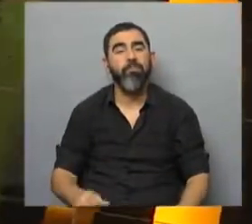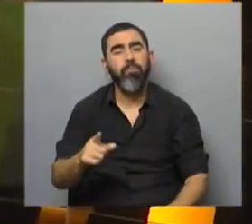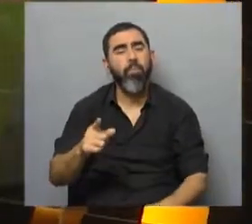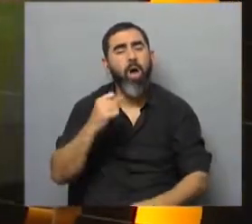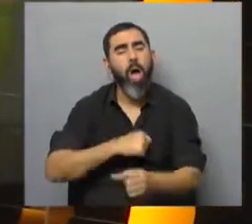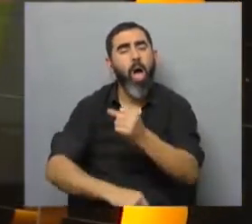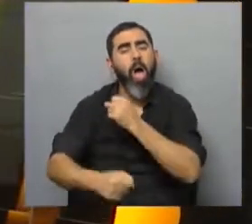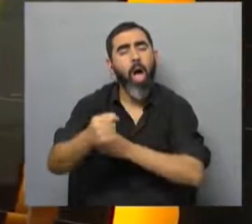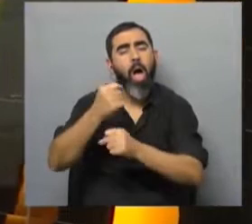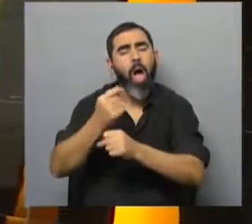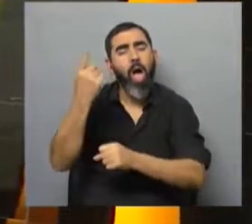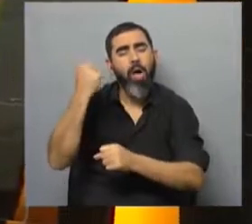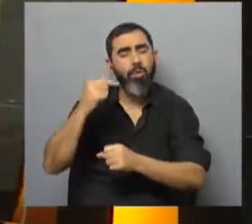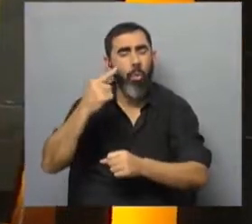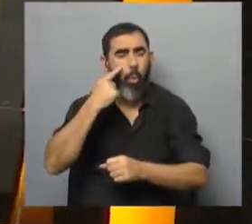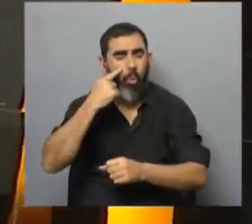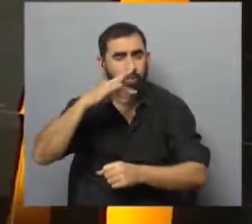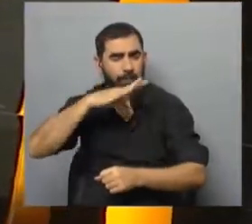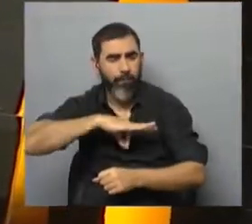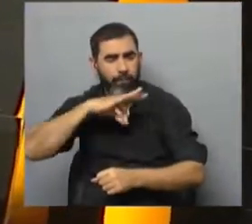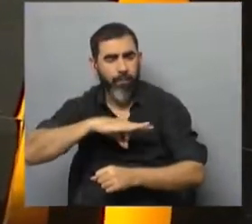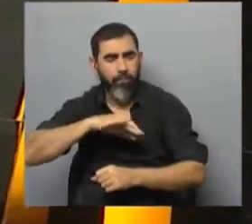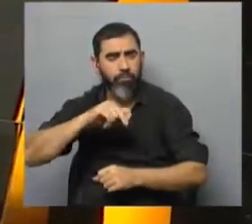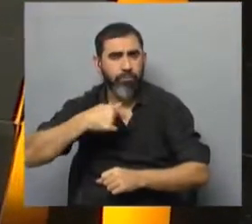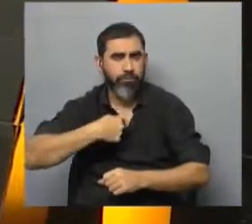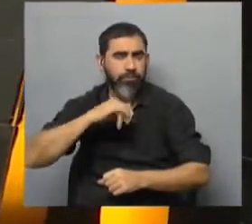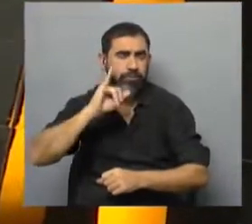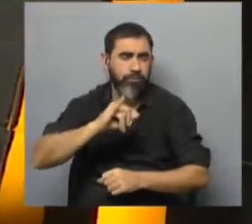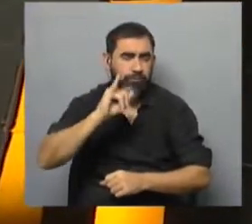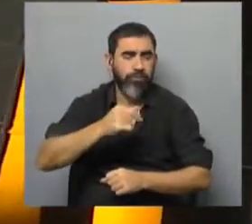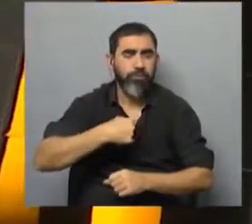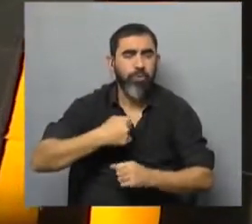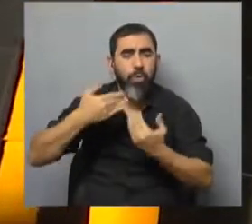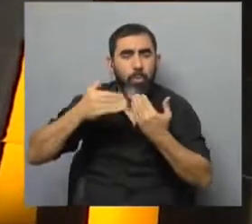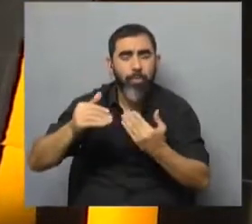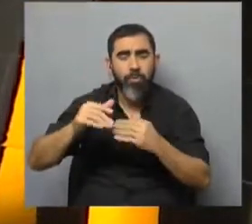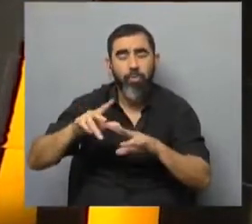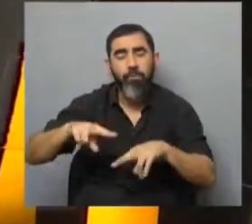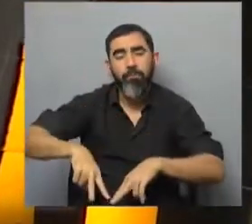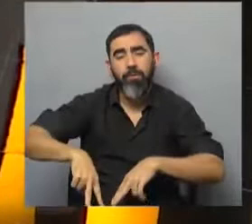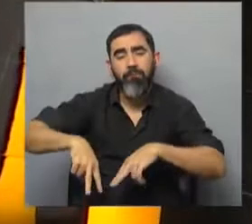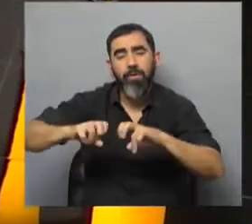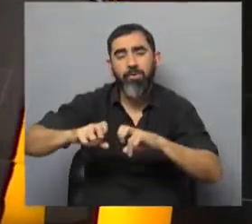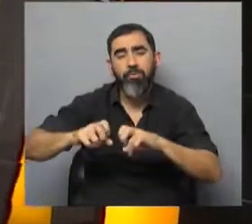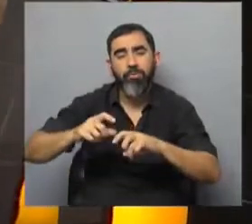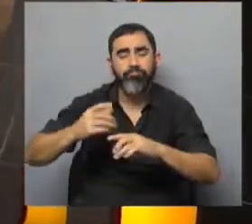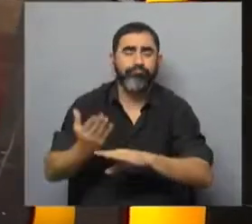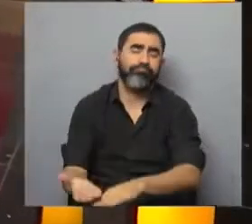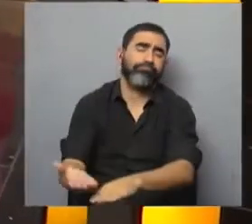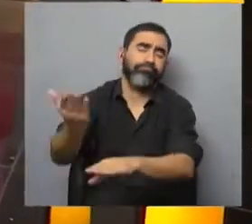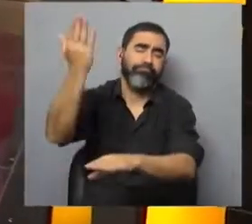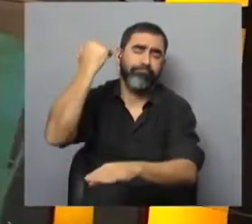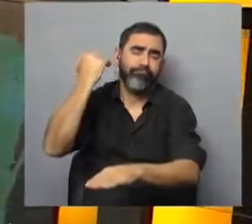que vienes trabajando con esta familia de virus. Sí, yo empecé mi posgrado el siglo pasado trabajando